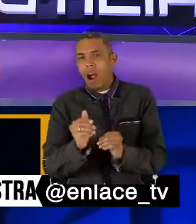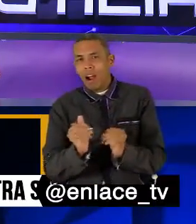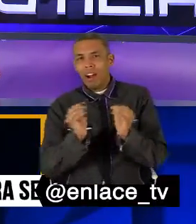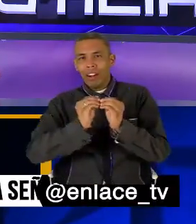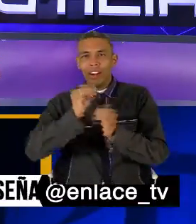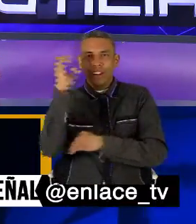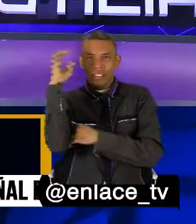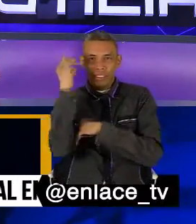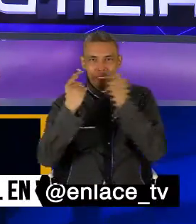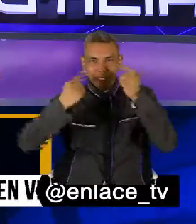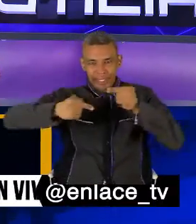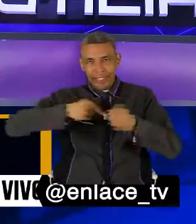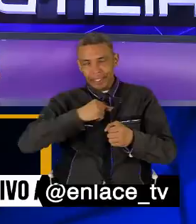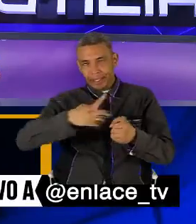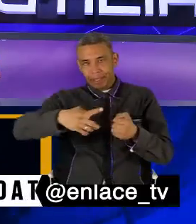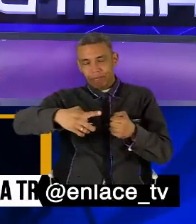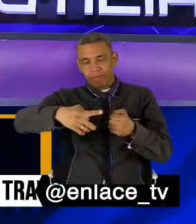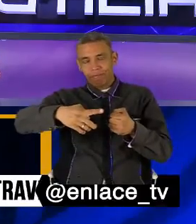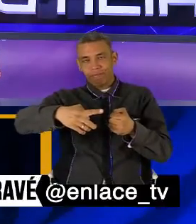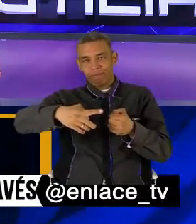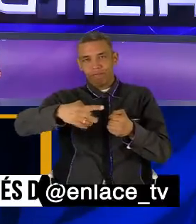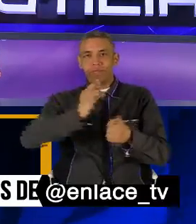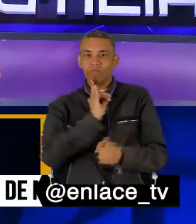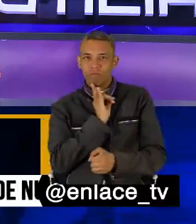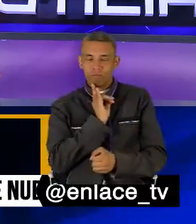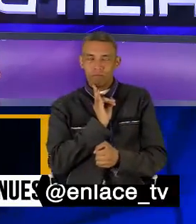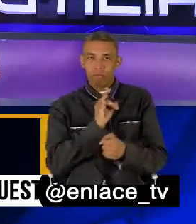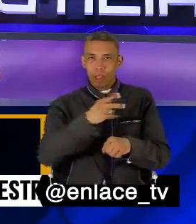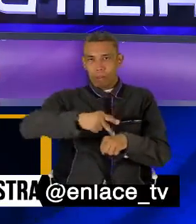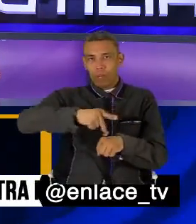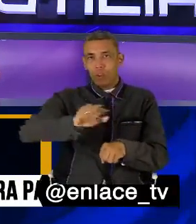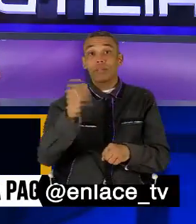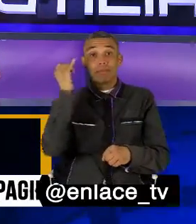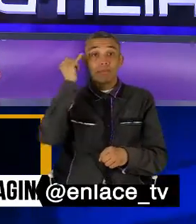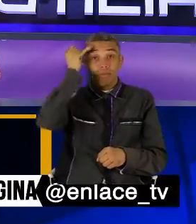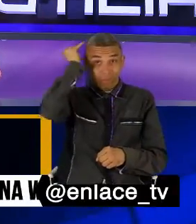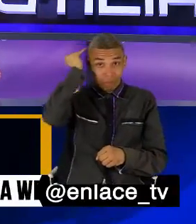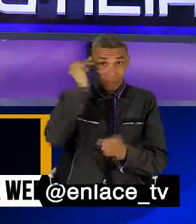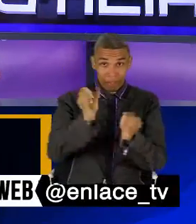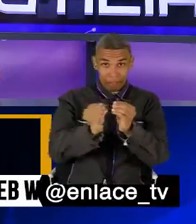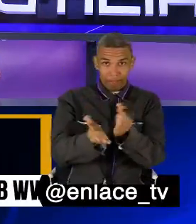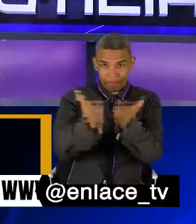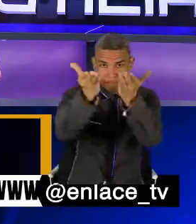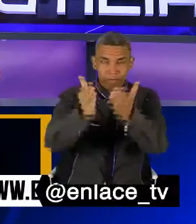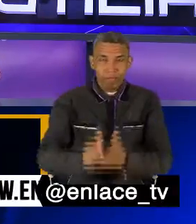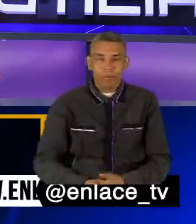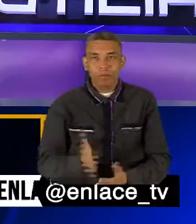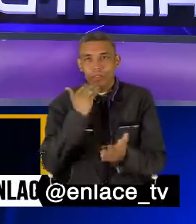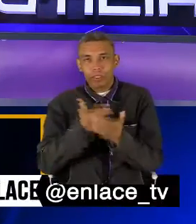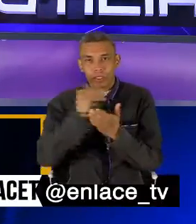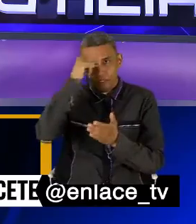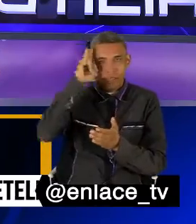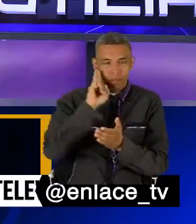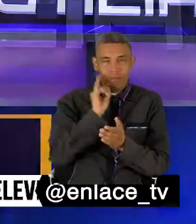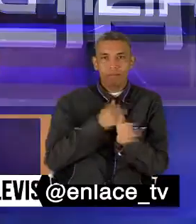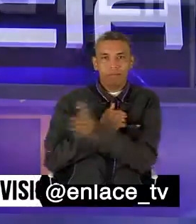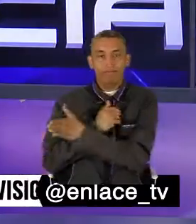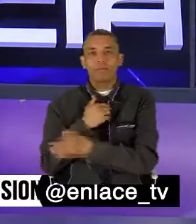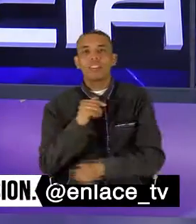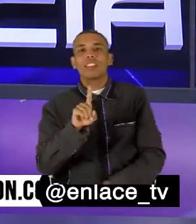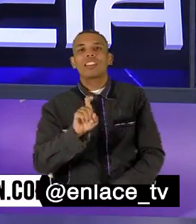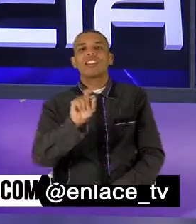nuevamente en directo aquí desde Pasadena, en Los Ángeles, California. Continúa usted, Janet, ahora sí, con más en Enlace Noticias. Gracias, Ariel. 6:07 de